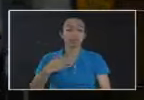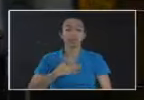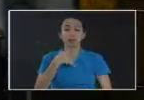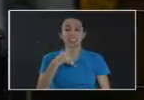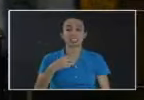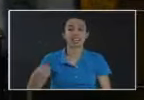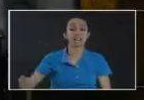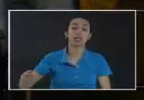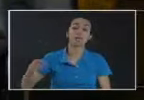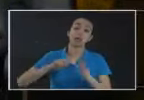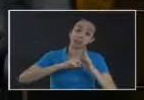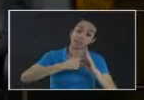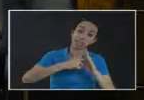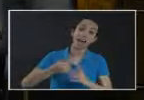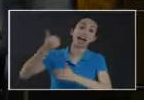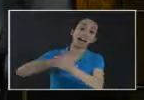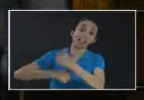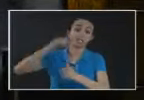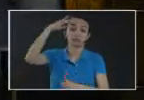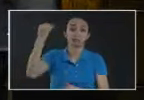decía, porque tenemos que cerrar la iglesia.